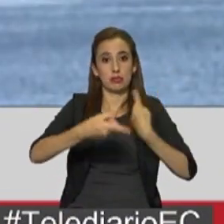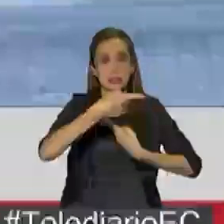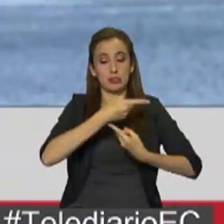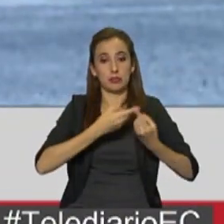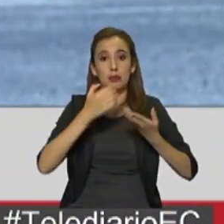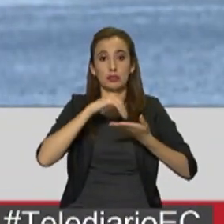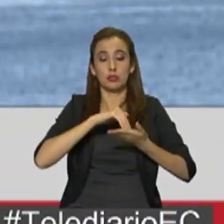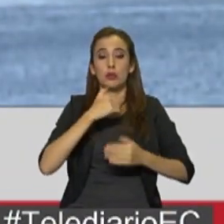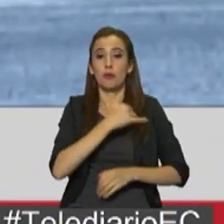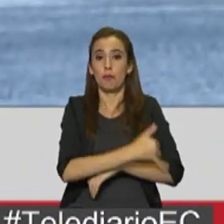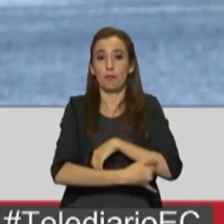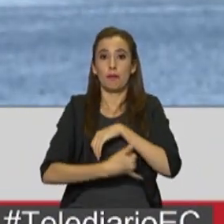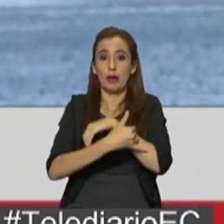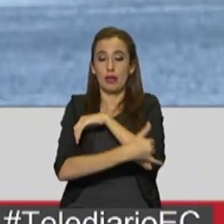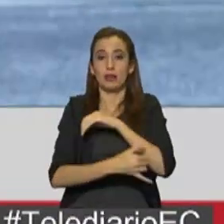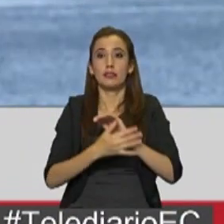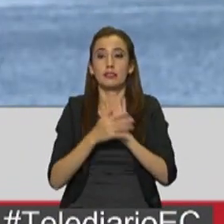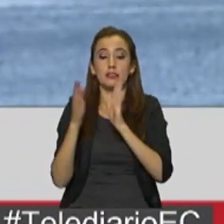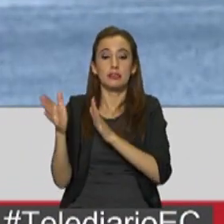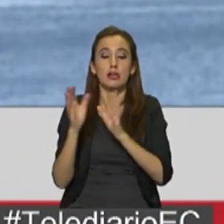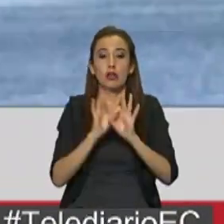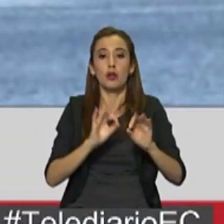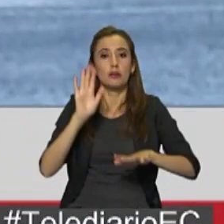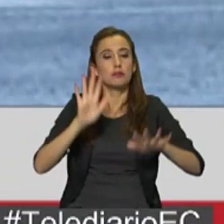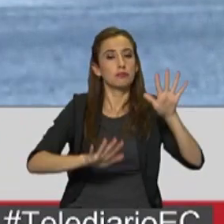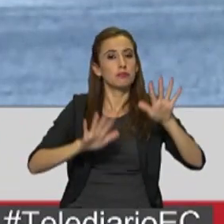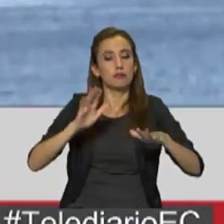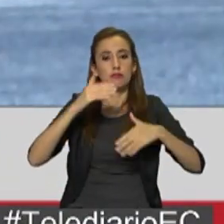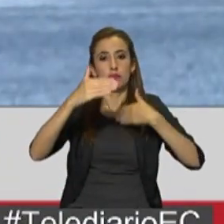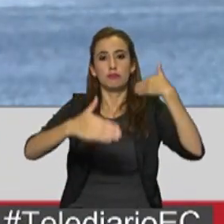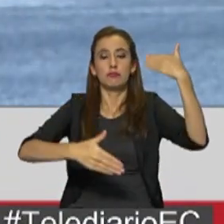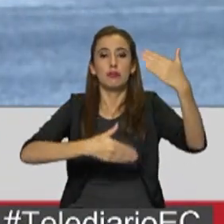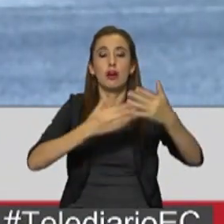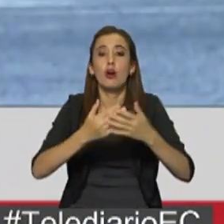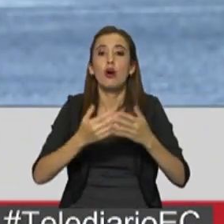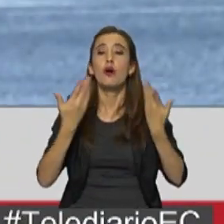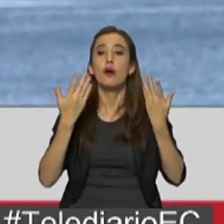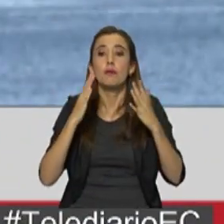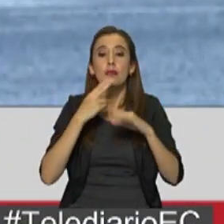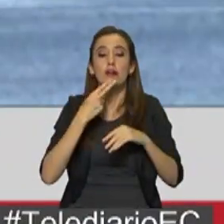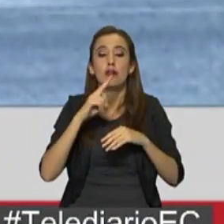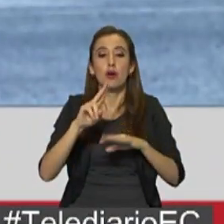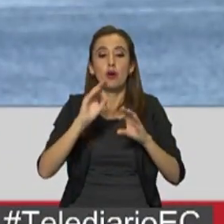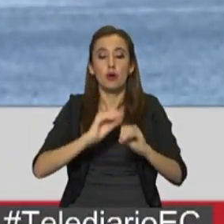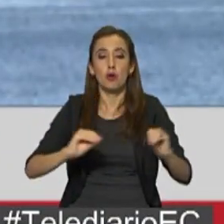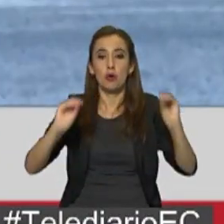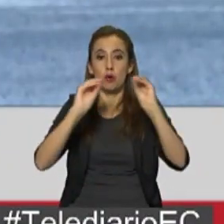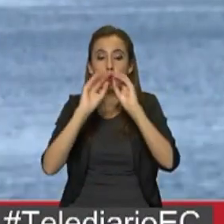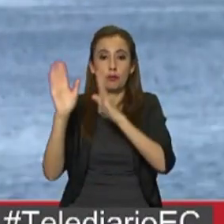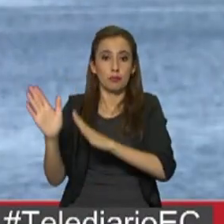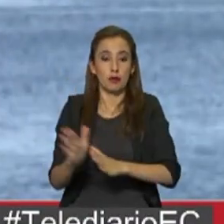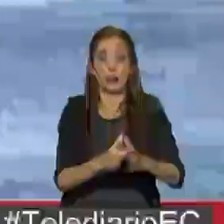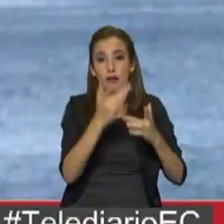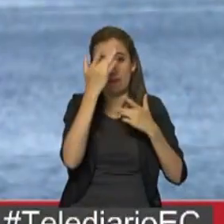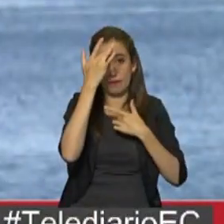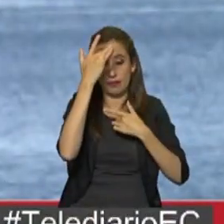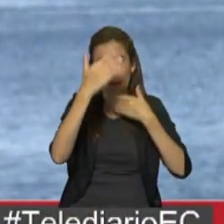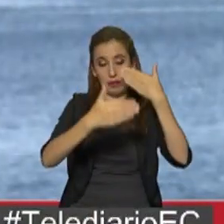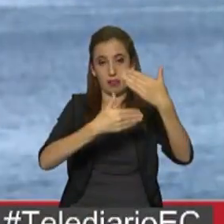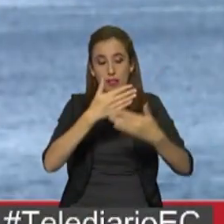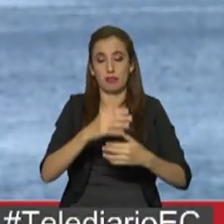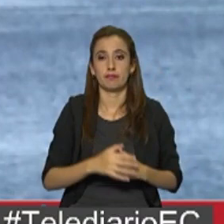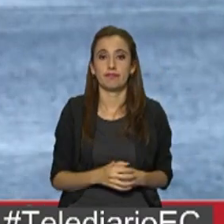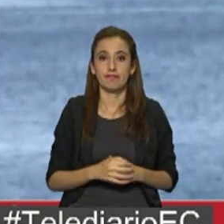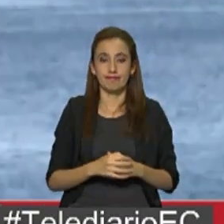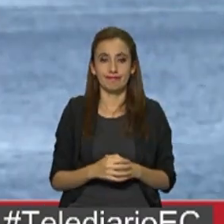este fin de semana el barco se movilizó a obra y media de navegación del puerto de montevideo para evitar una posible propagación de la enfermedad carlos